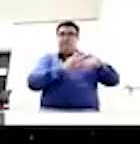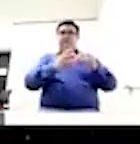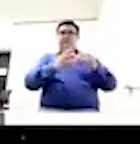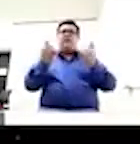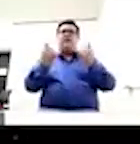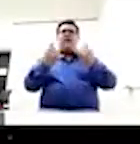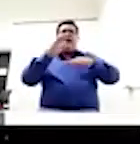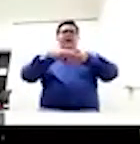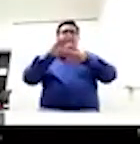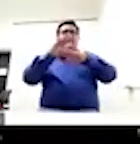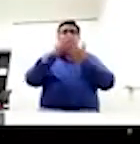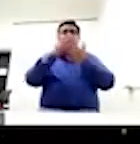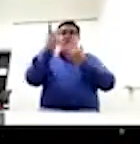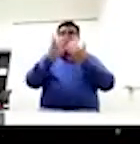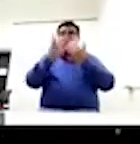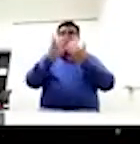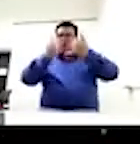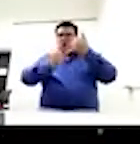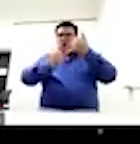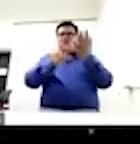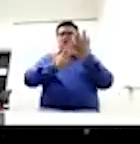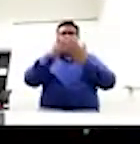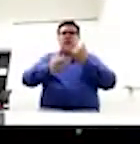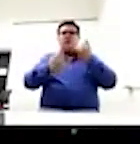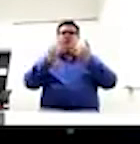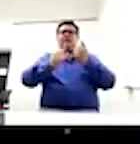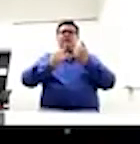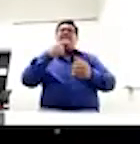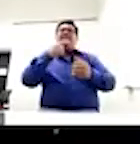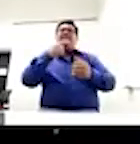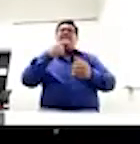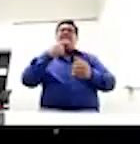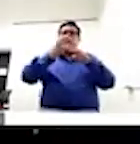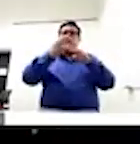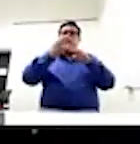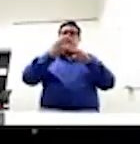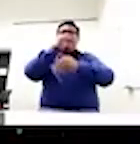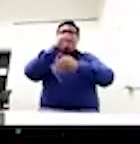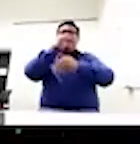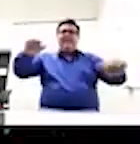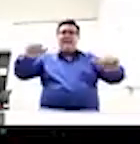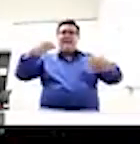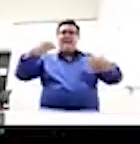proyecto, que se llama Las Niñas.